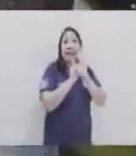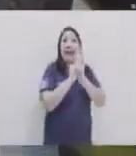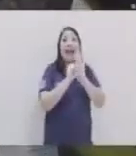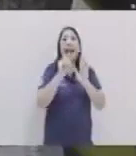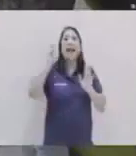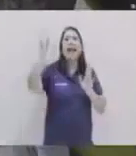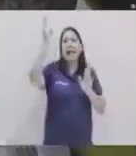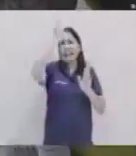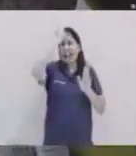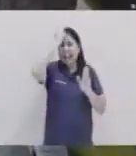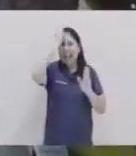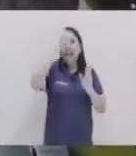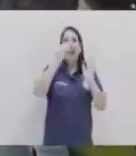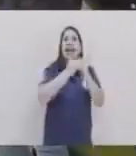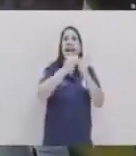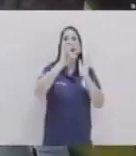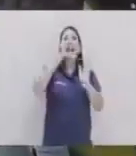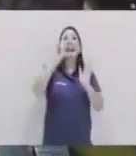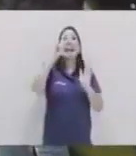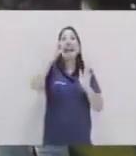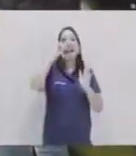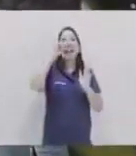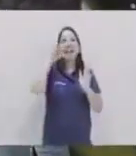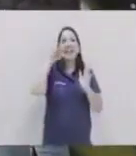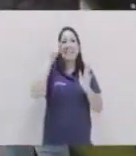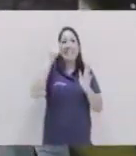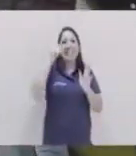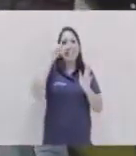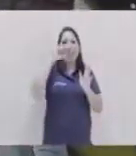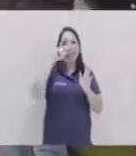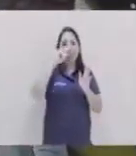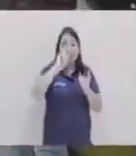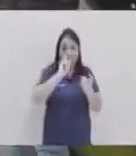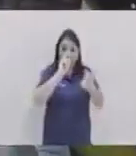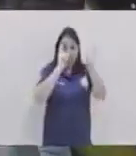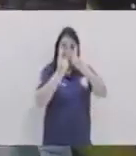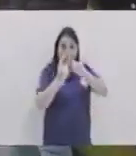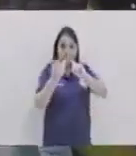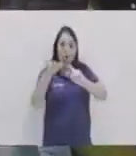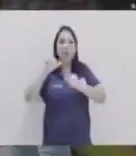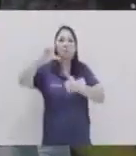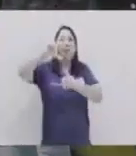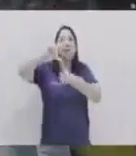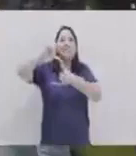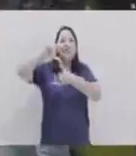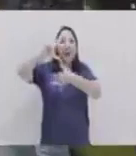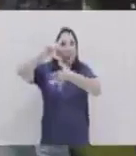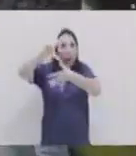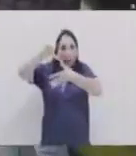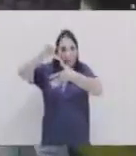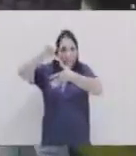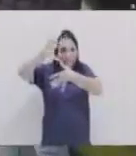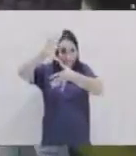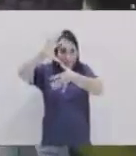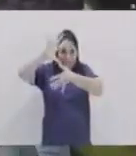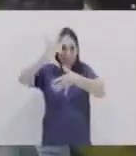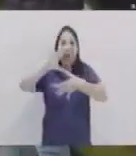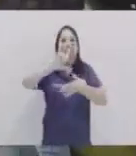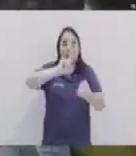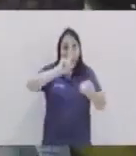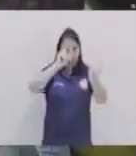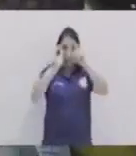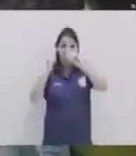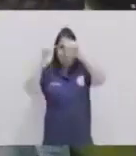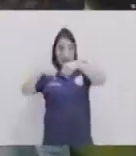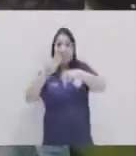hacia el territorio mesoamericano y se volvió en Kukulcán. Y de ahí es donde proviene también nuestra ave símbolo, el quetzal.